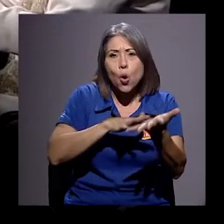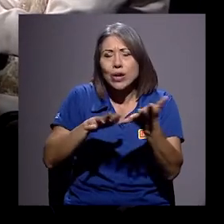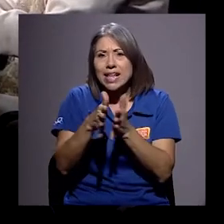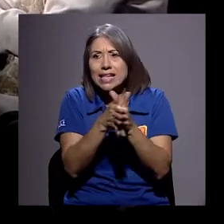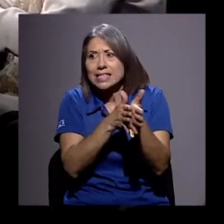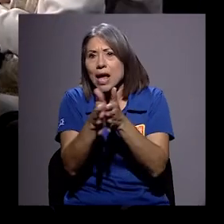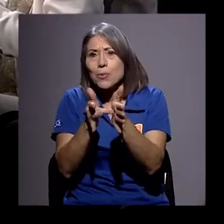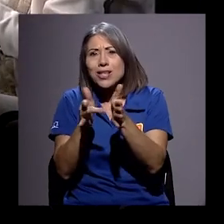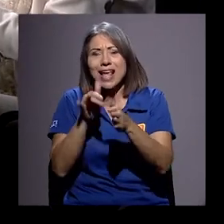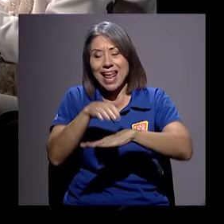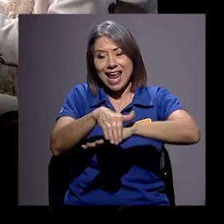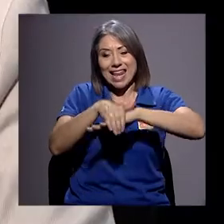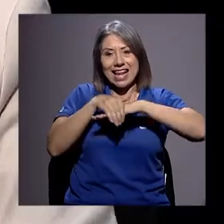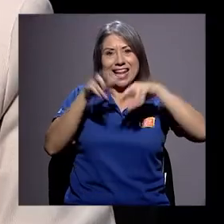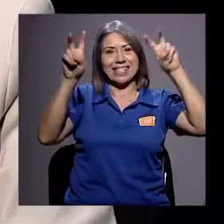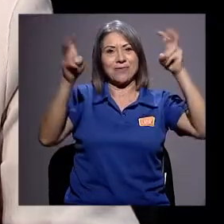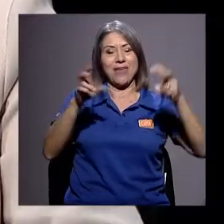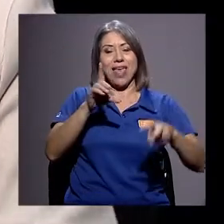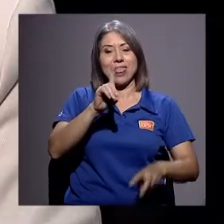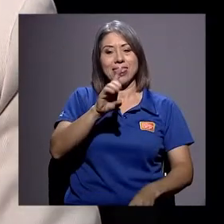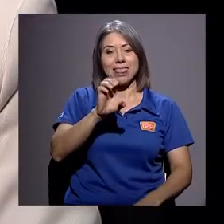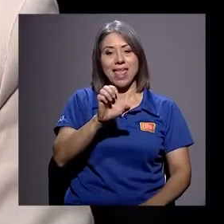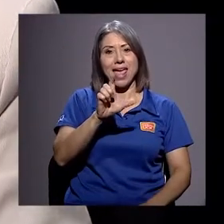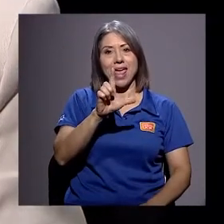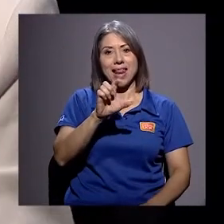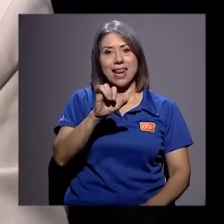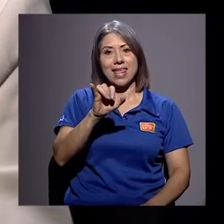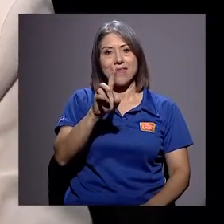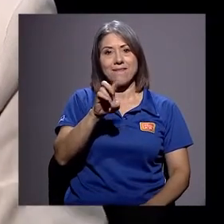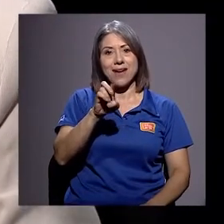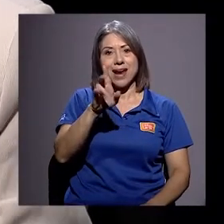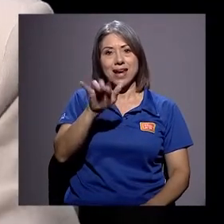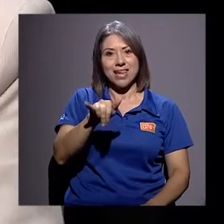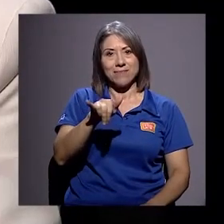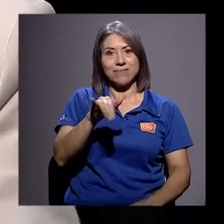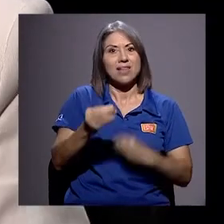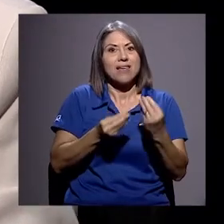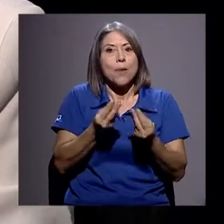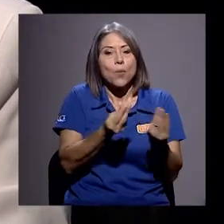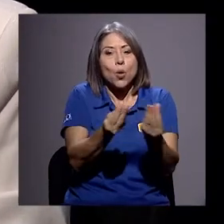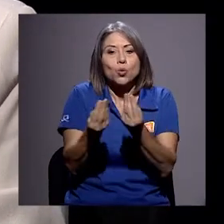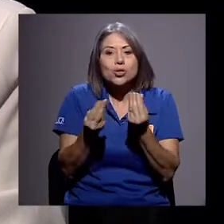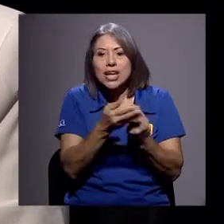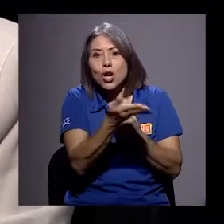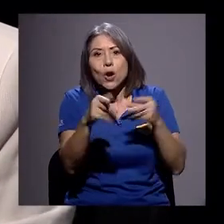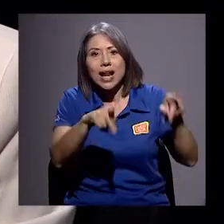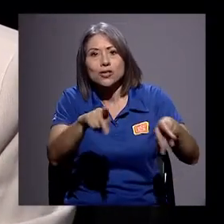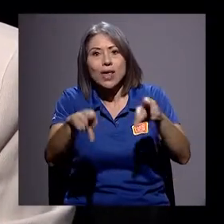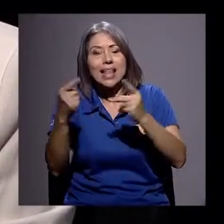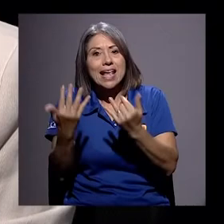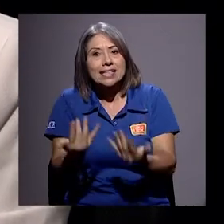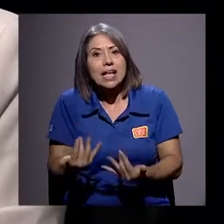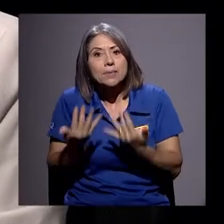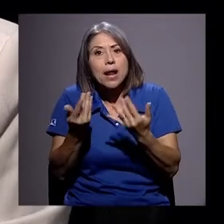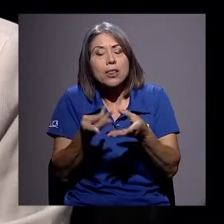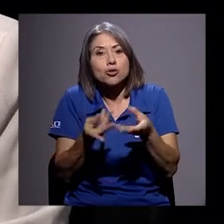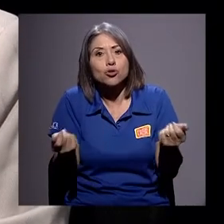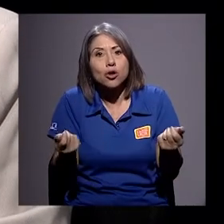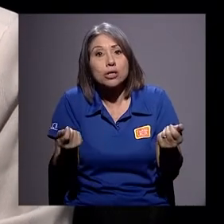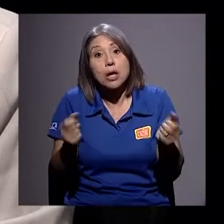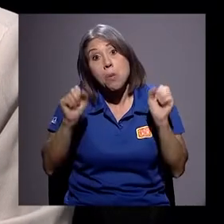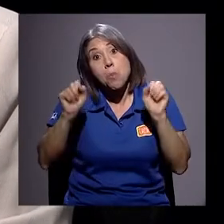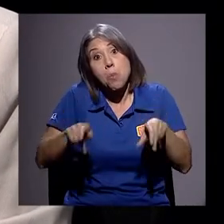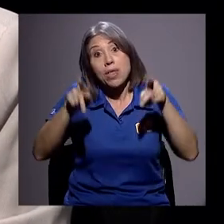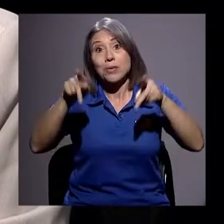lo que en inglés llaman de librar y verdad de producir aquello que la ciudadanía está esmerando todas esas soluciones puede llegar un